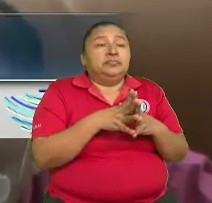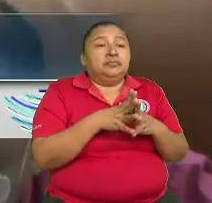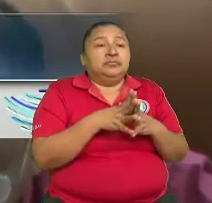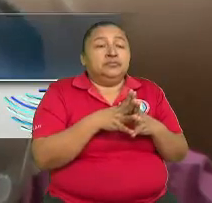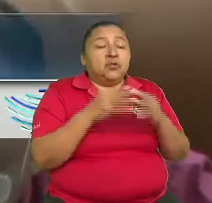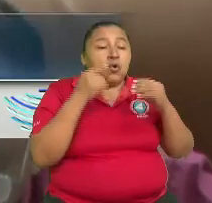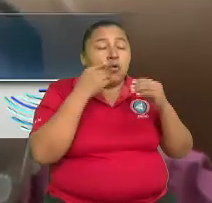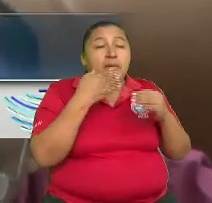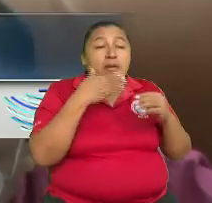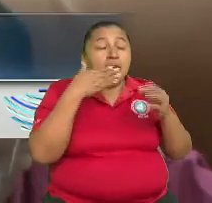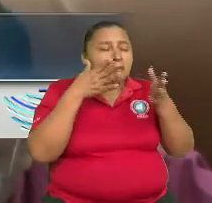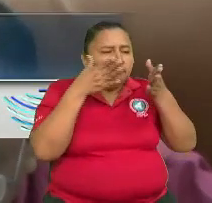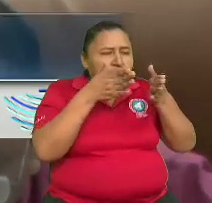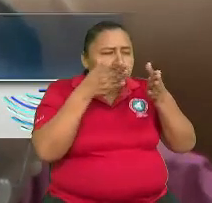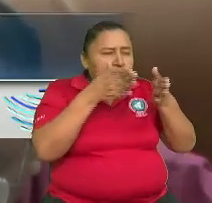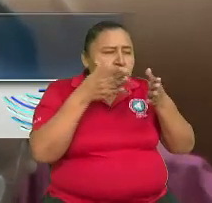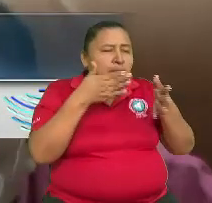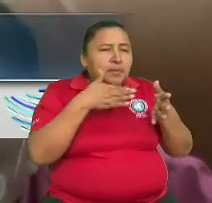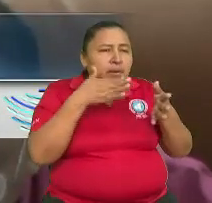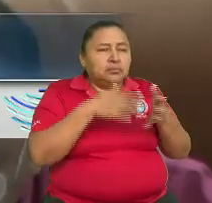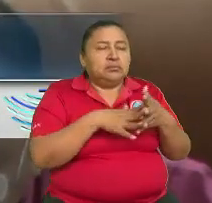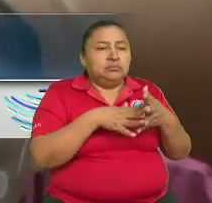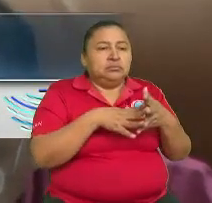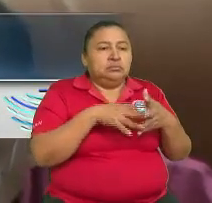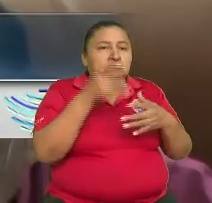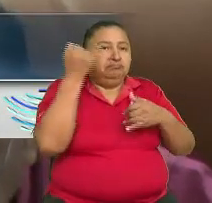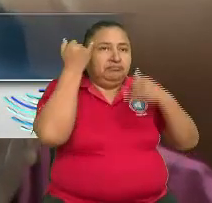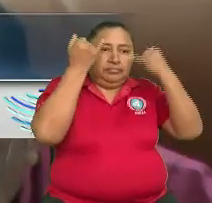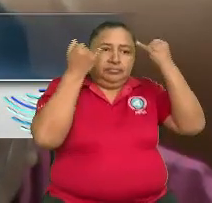enfocan y crean,